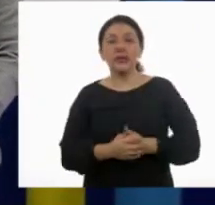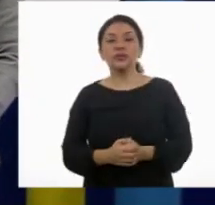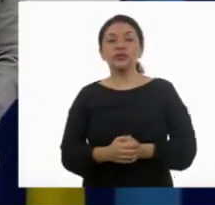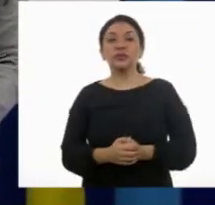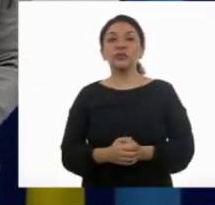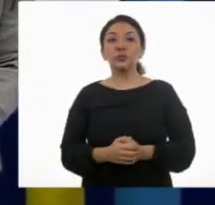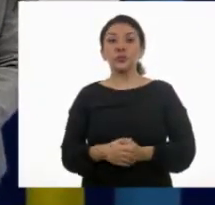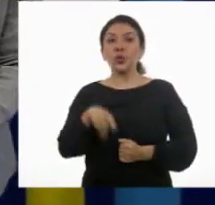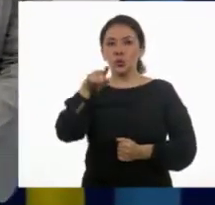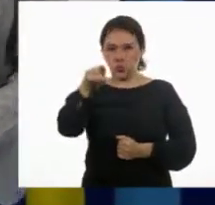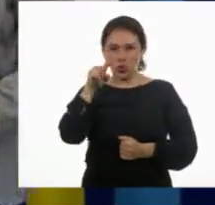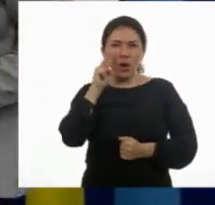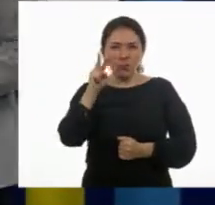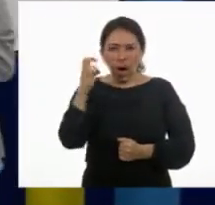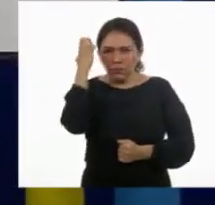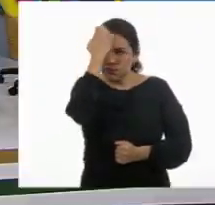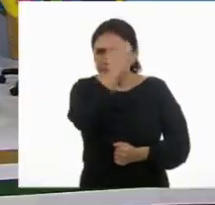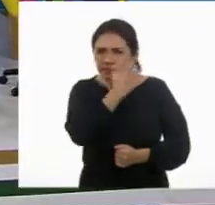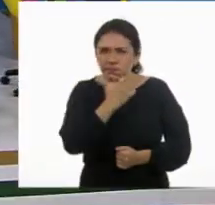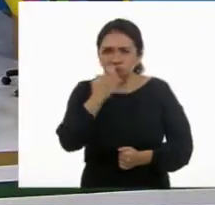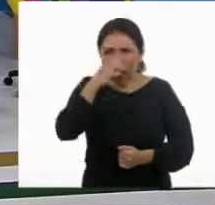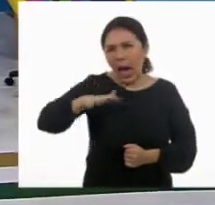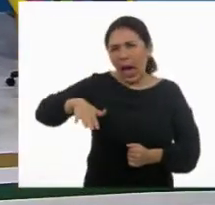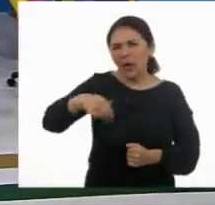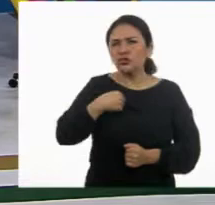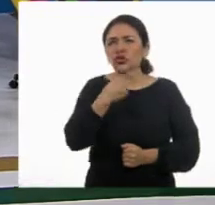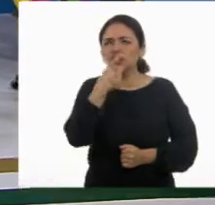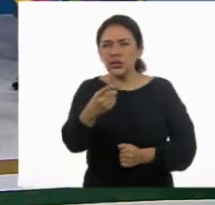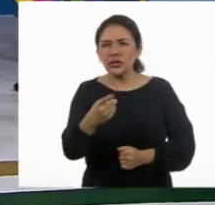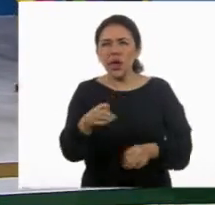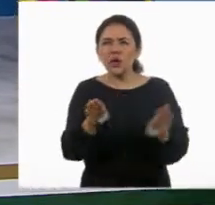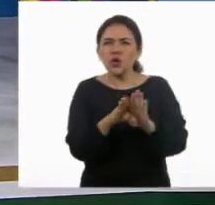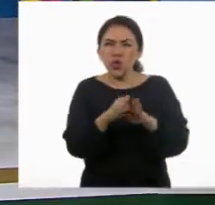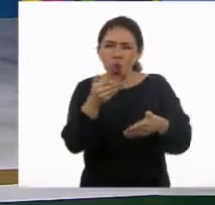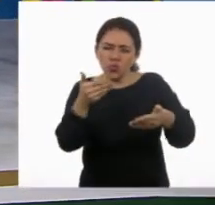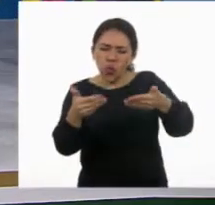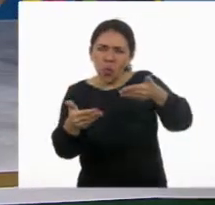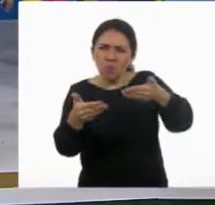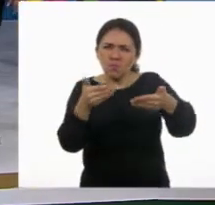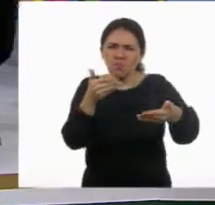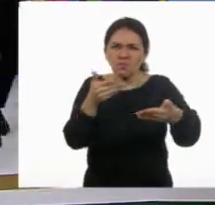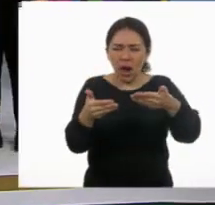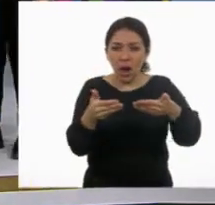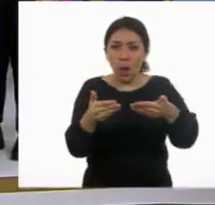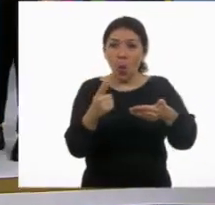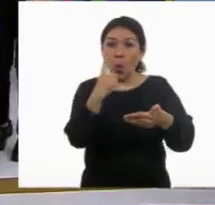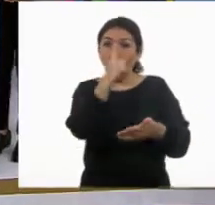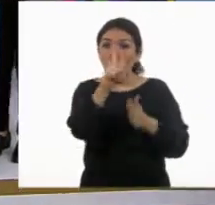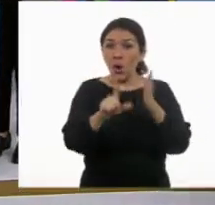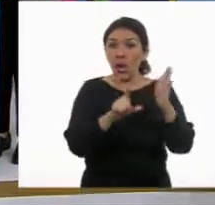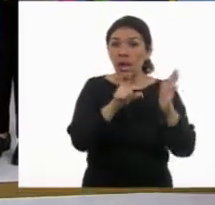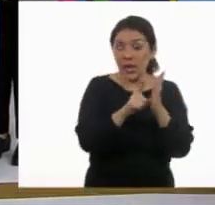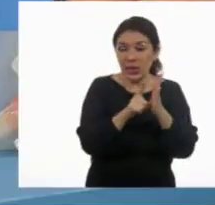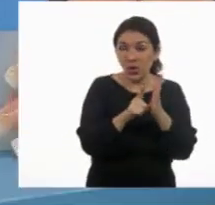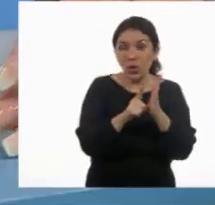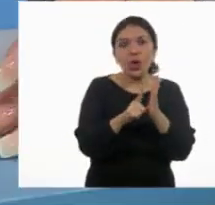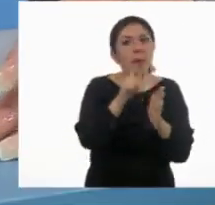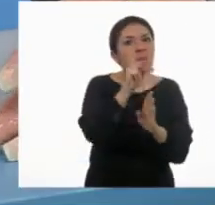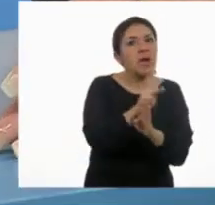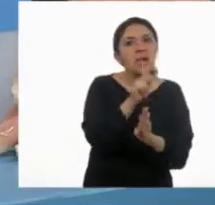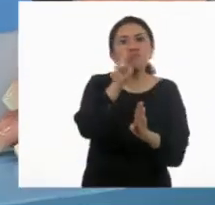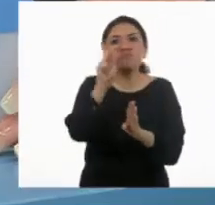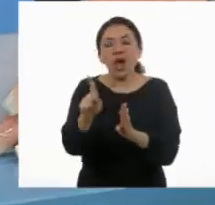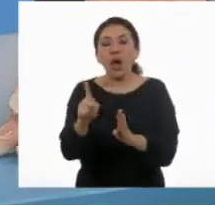Si nosotros habíamos dicho que en la comparación, un litro equivale